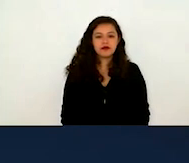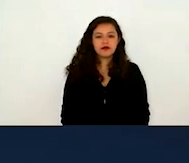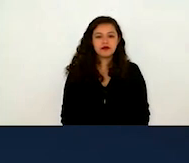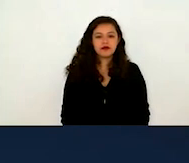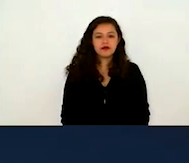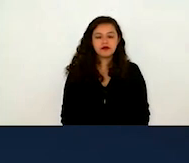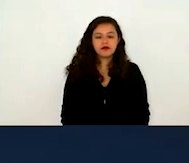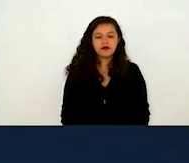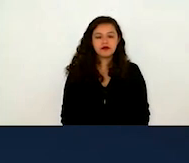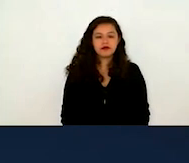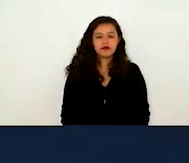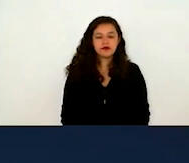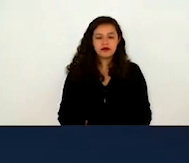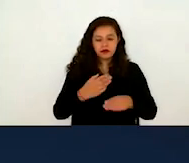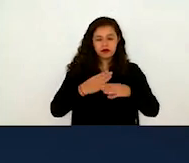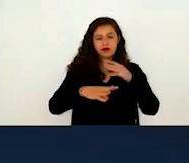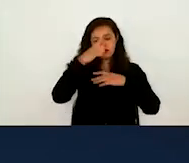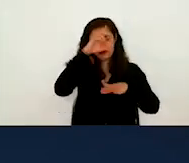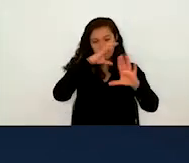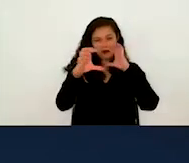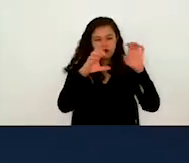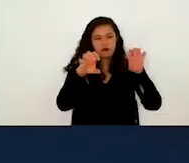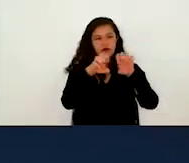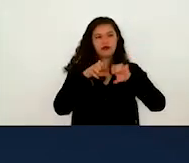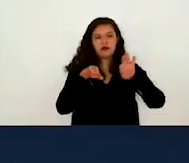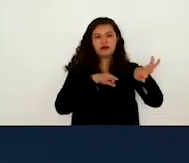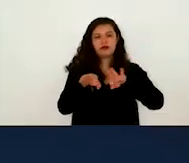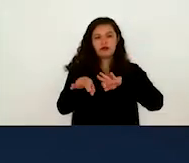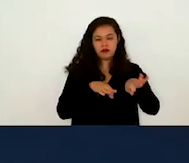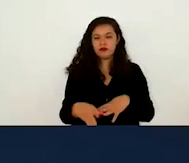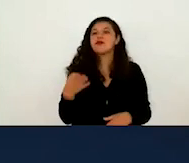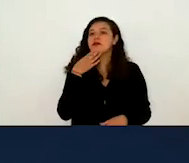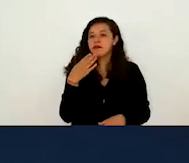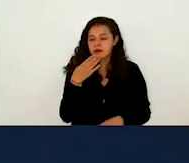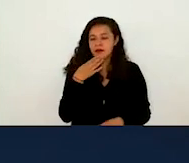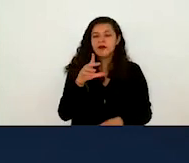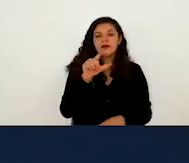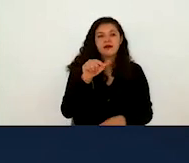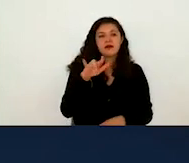obtener herramientas de comunicación y trabajo en equipo muy bien alicia